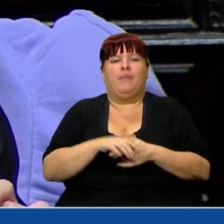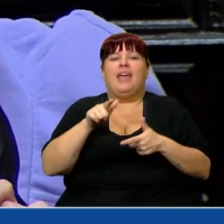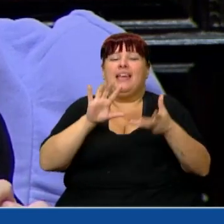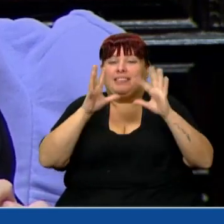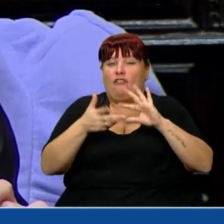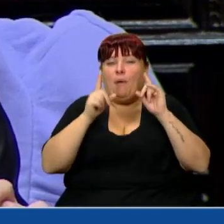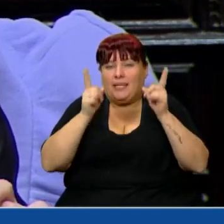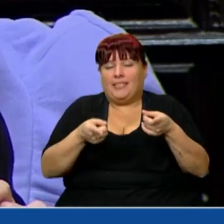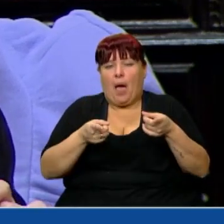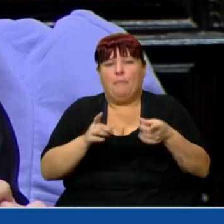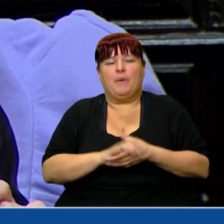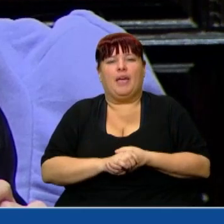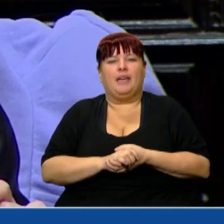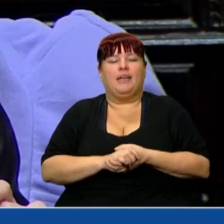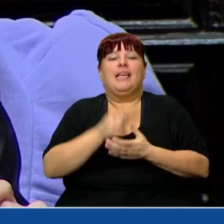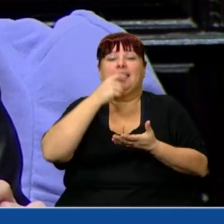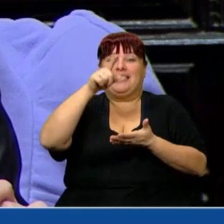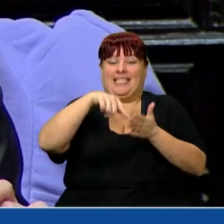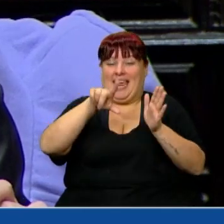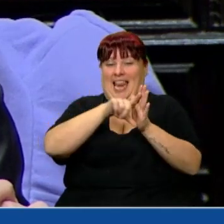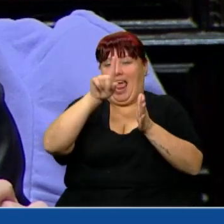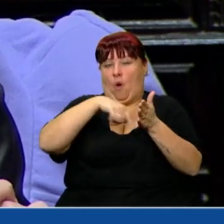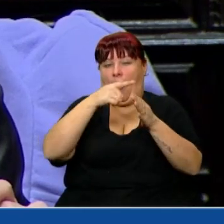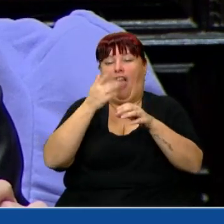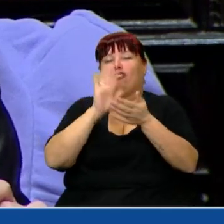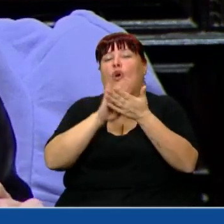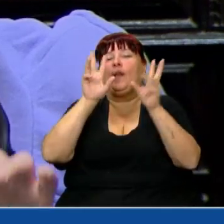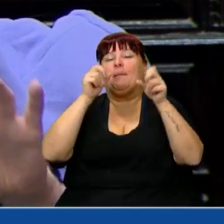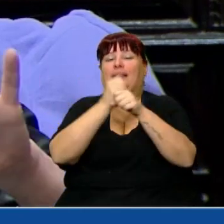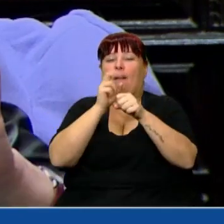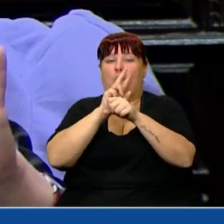manera también poder, al eliminar esta segregación ocupacional,